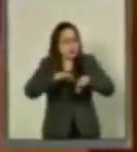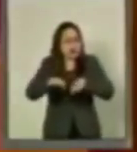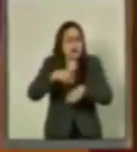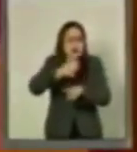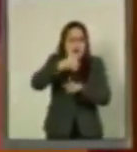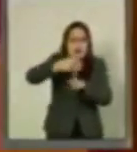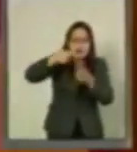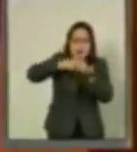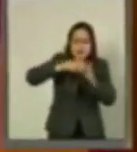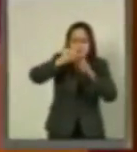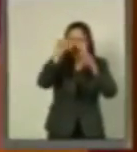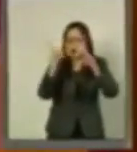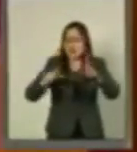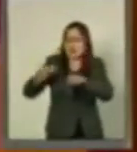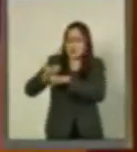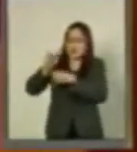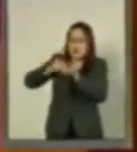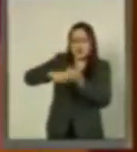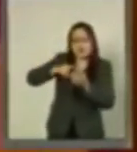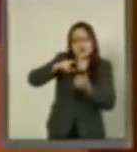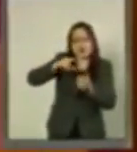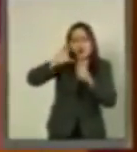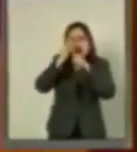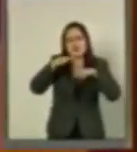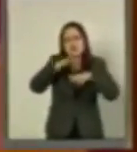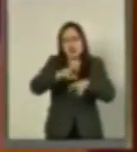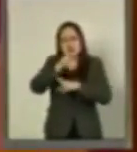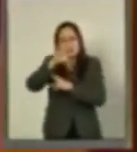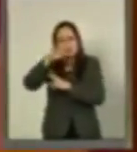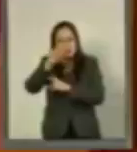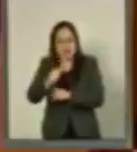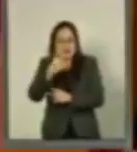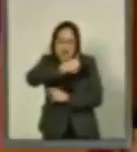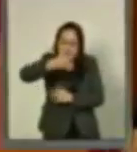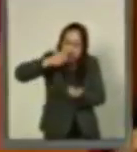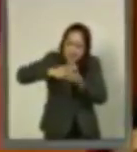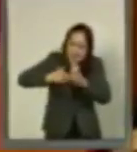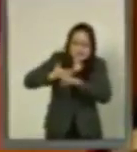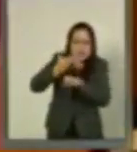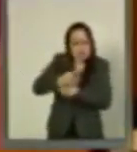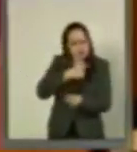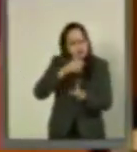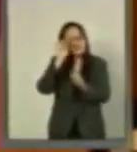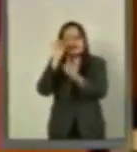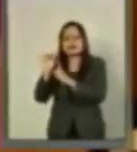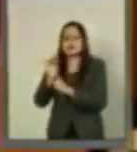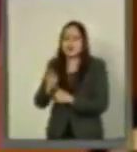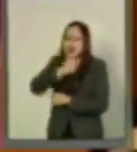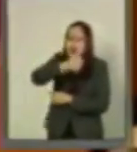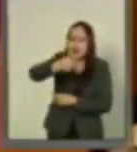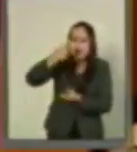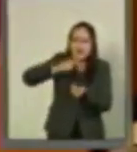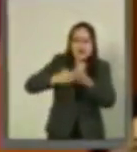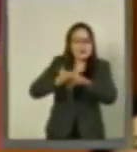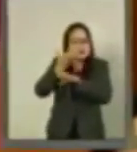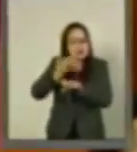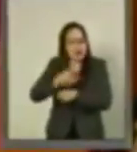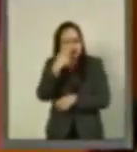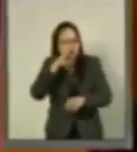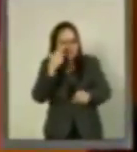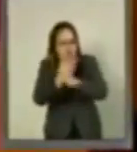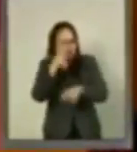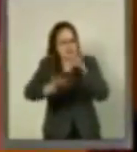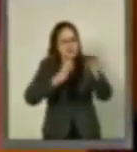sus comisiones de víctimas. Hay que reclamar y hacer señalamiento a ellos. Cada estado tiene que hacer lo que le toca